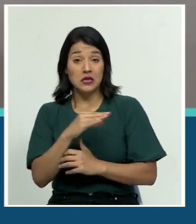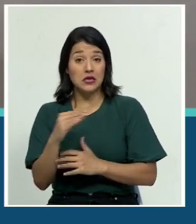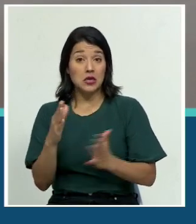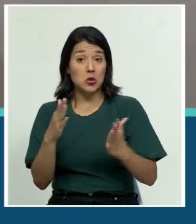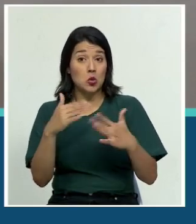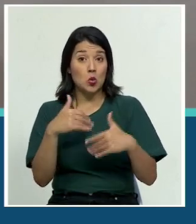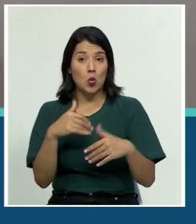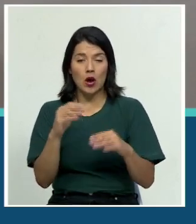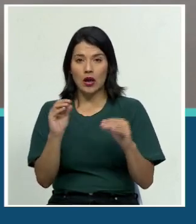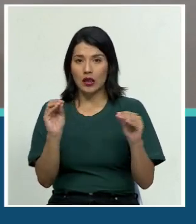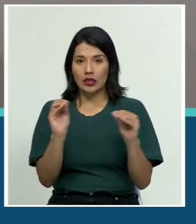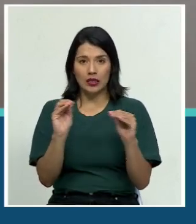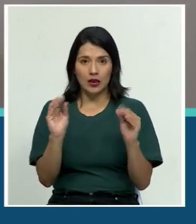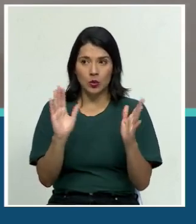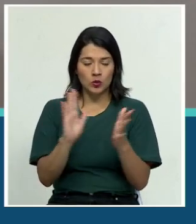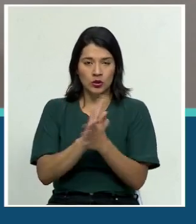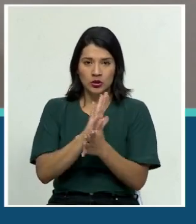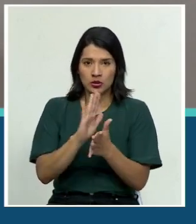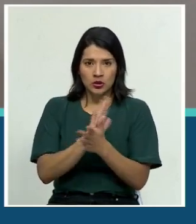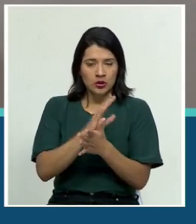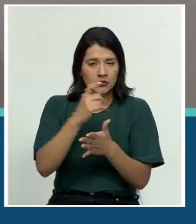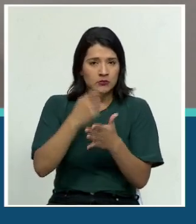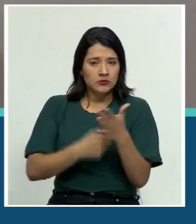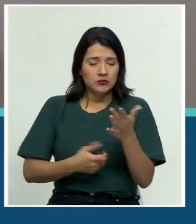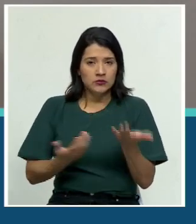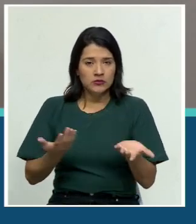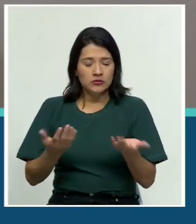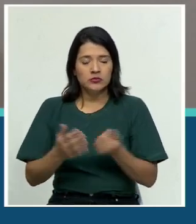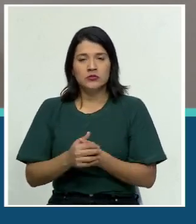ningún título ejecutivo, ningún documento firmado.